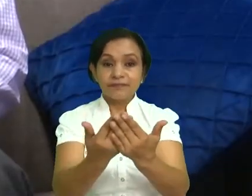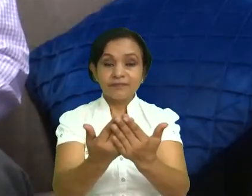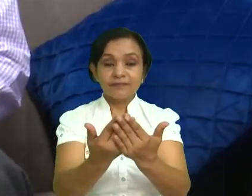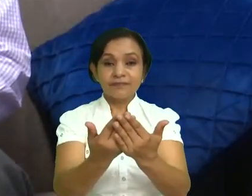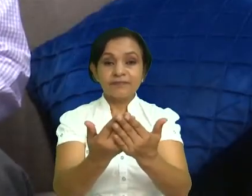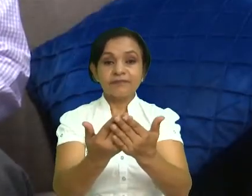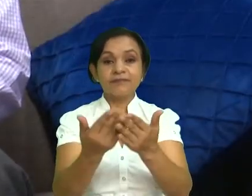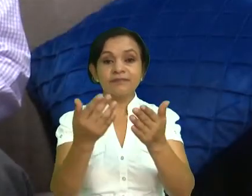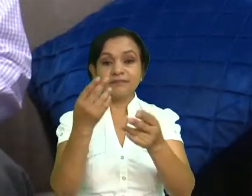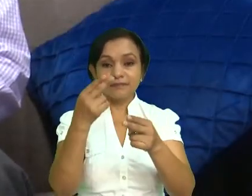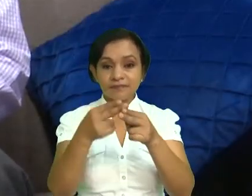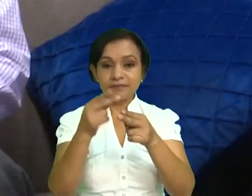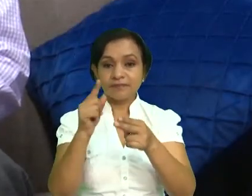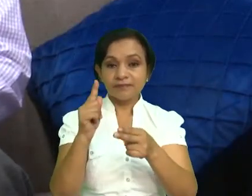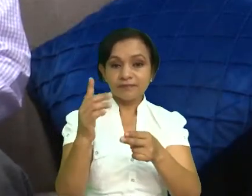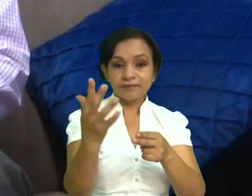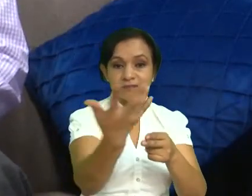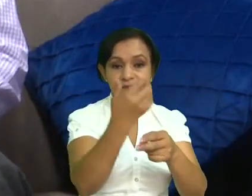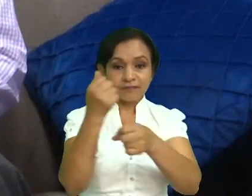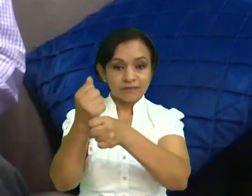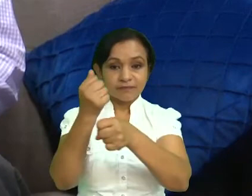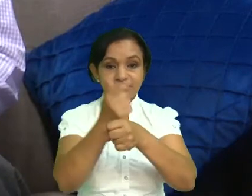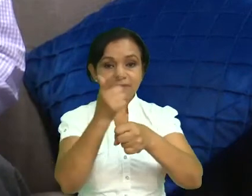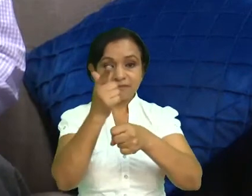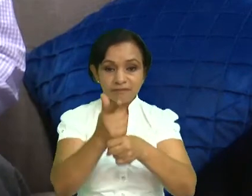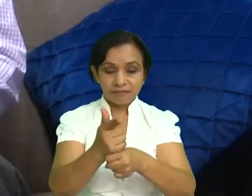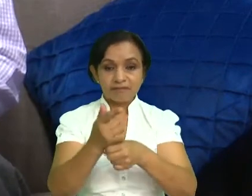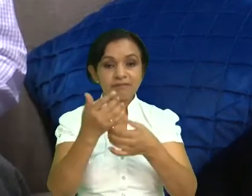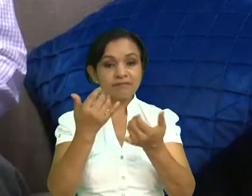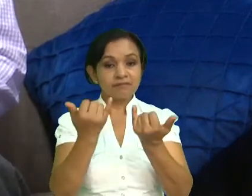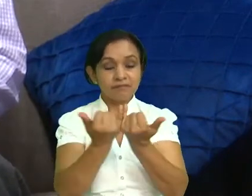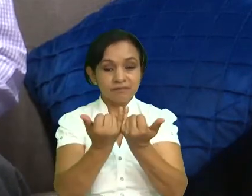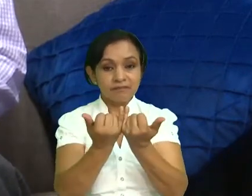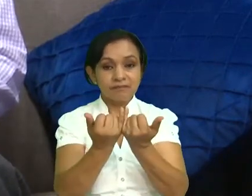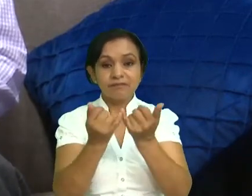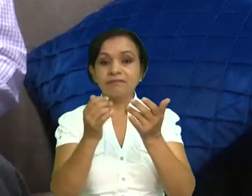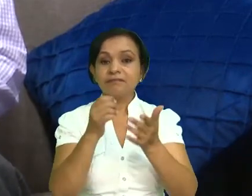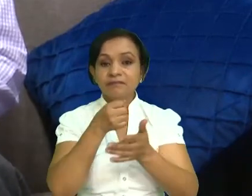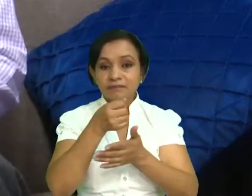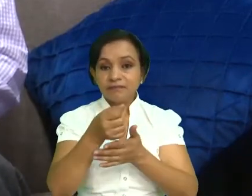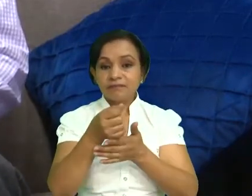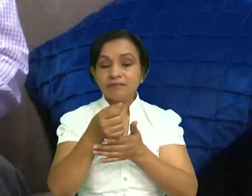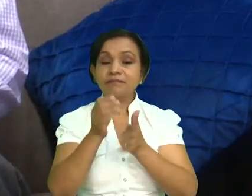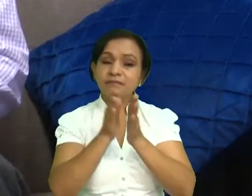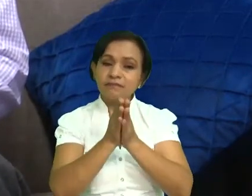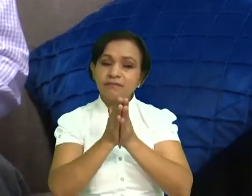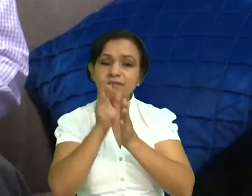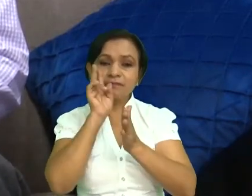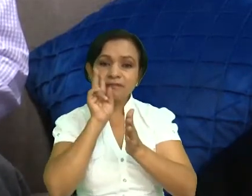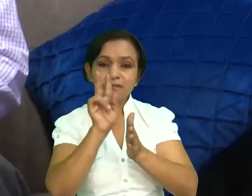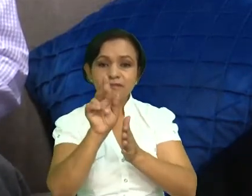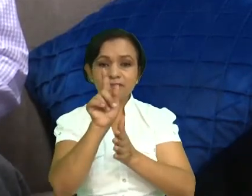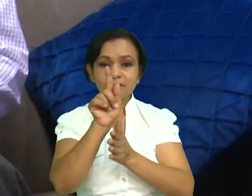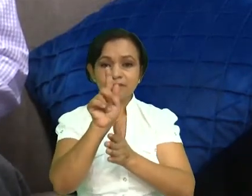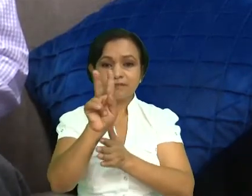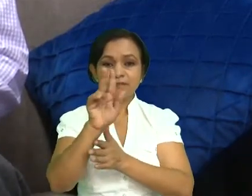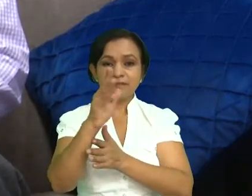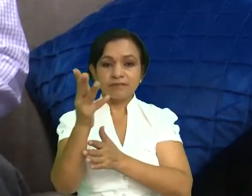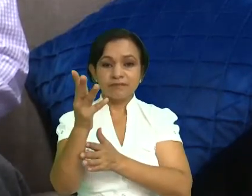acompañado. A nombre de todo el equipo que hace posible la transmisión de su programa desde el Parlamento, le invitamos a que se quede en fiel sintonía del canal